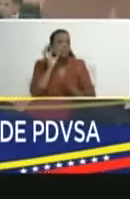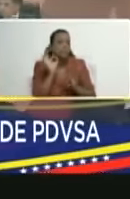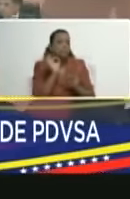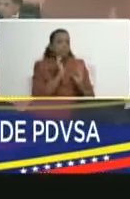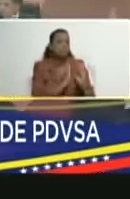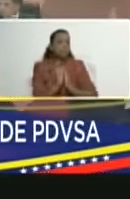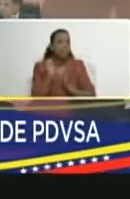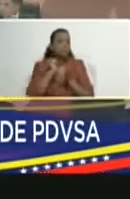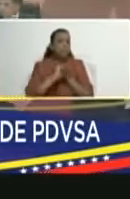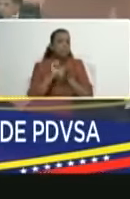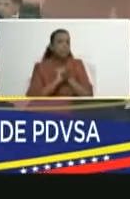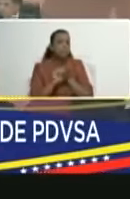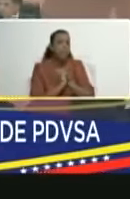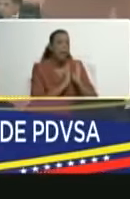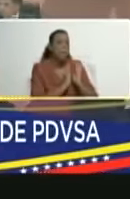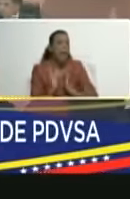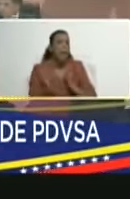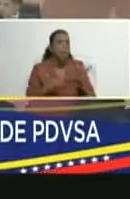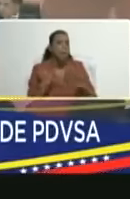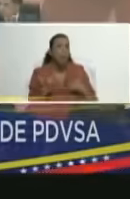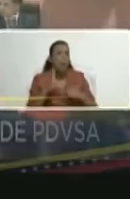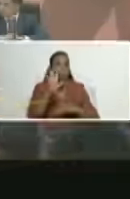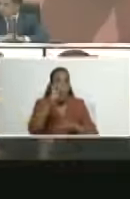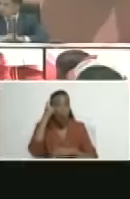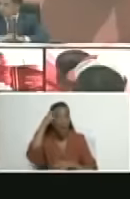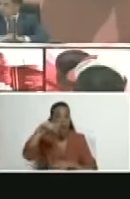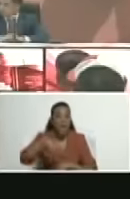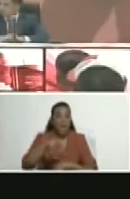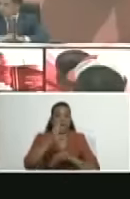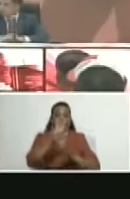precisamente hoy 18 de abril,